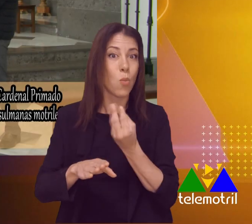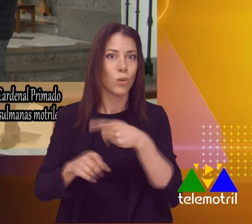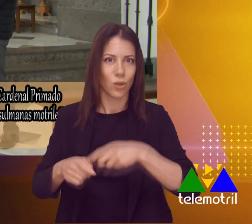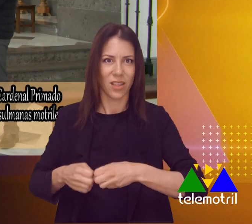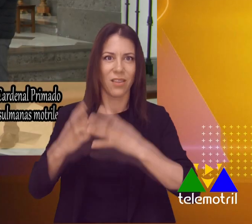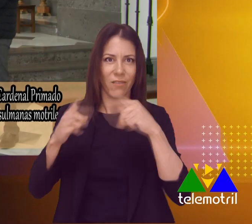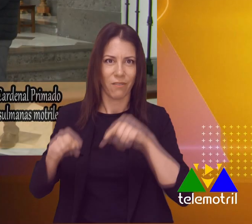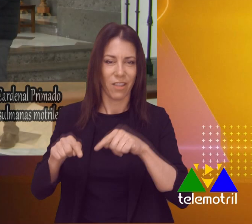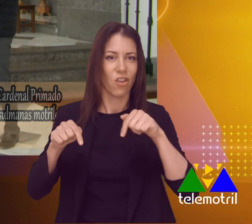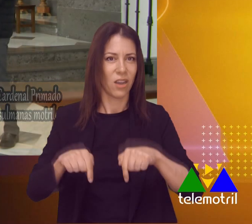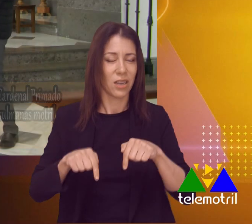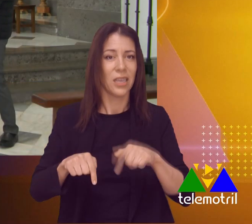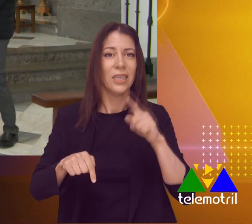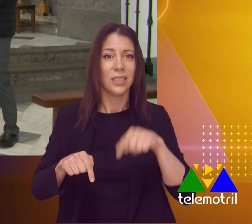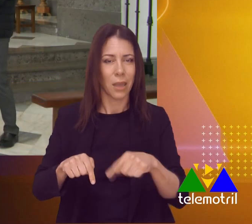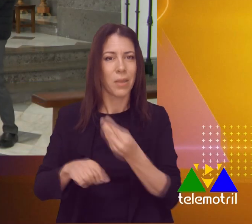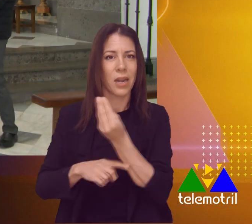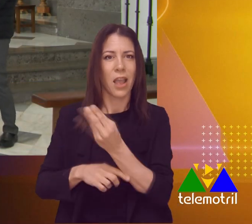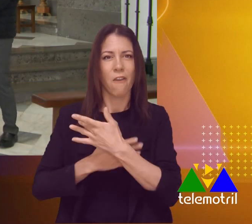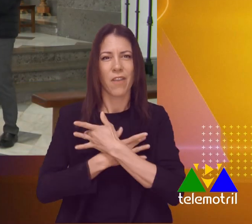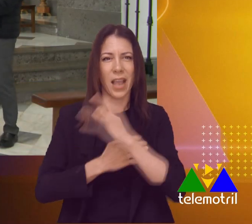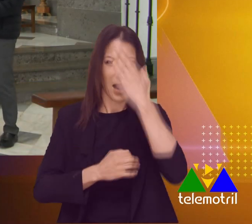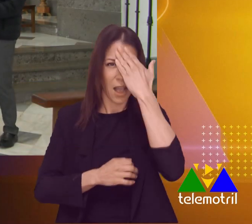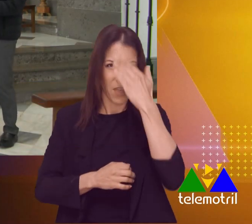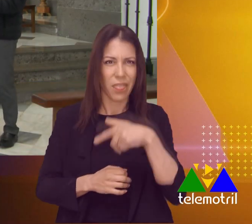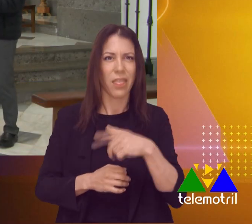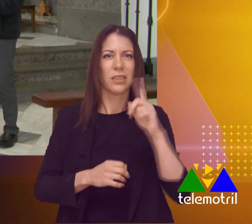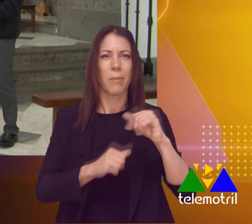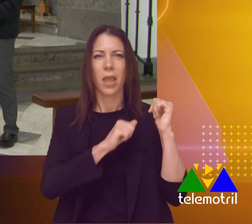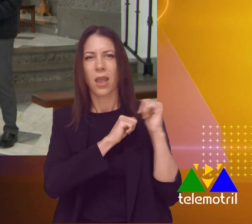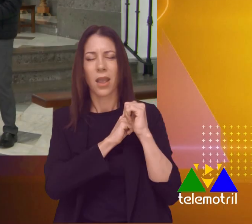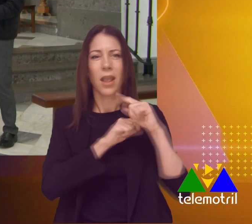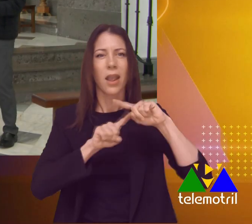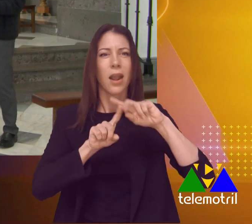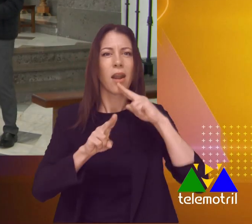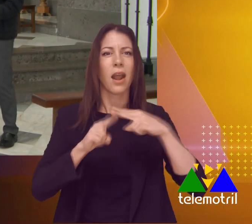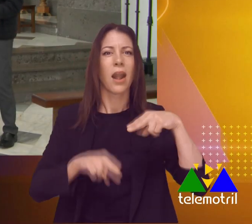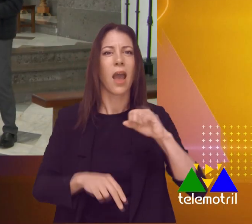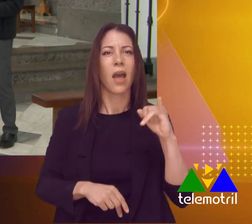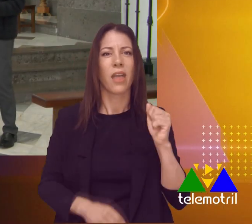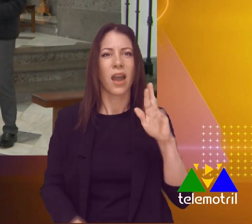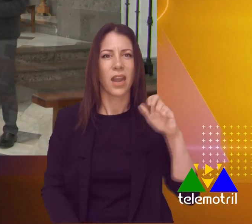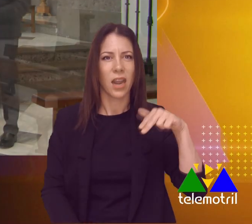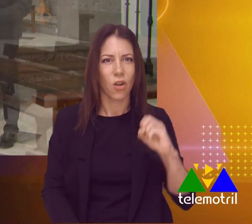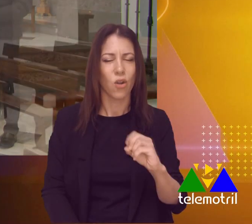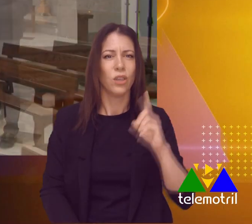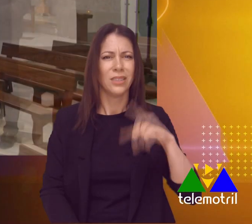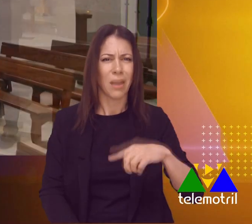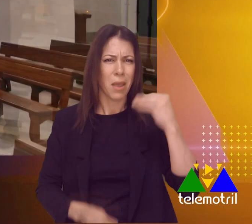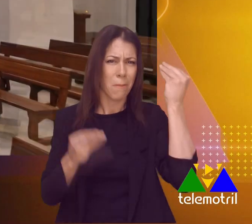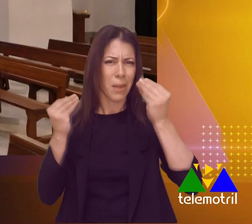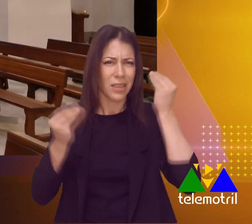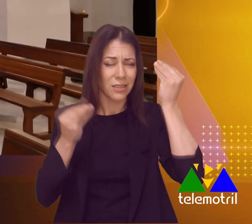hemos tenido la Virgen de la Cabeza, el Nazareno, hemos tenido las creencias de nuestra ciudad, hemos tenido esos